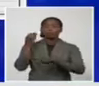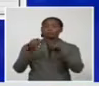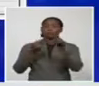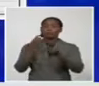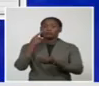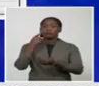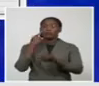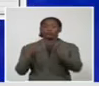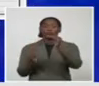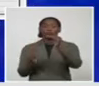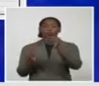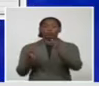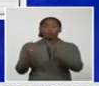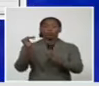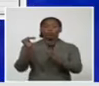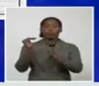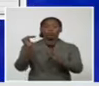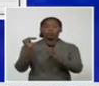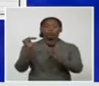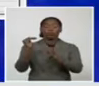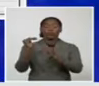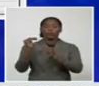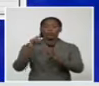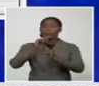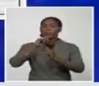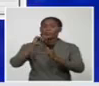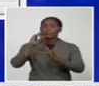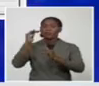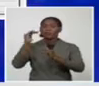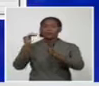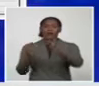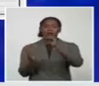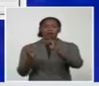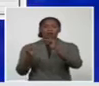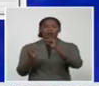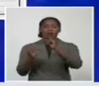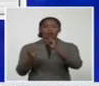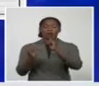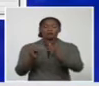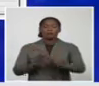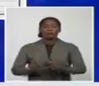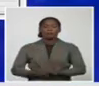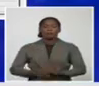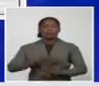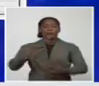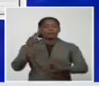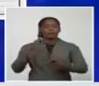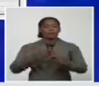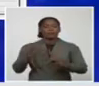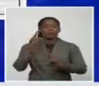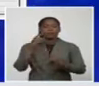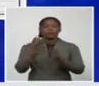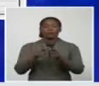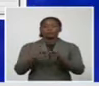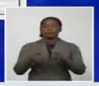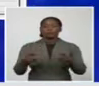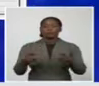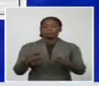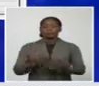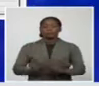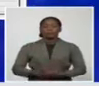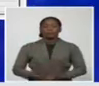que no disminuye en su comportamiento. Bayamo con la tasa más elevada,